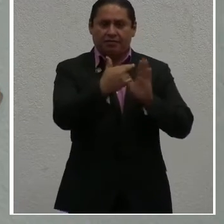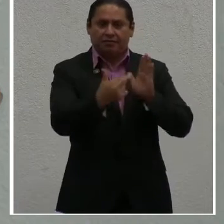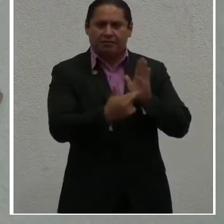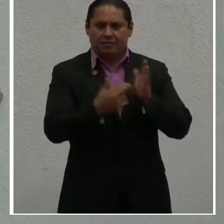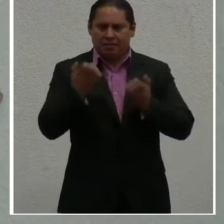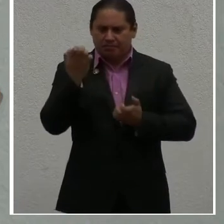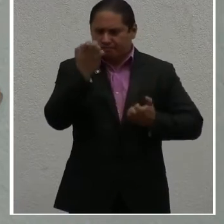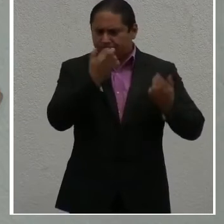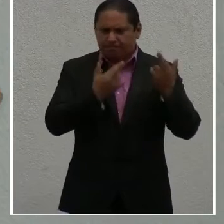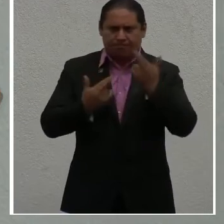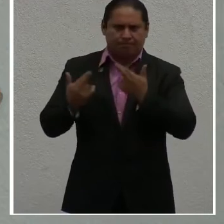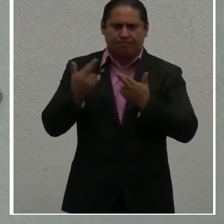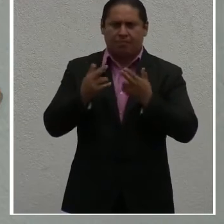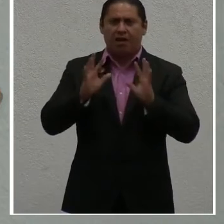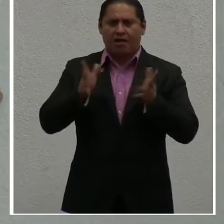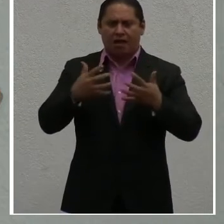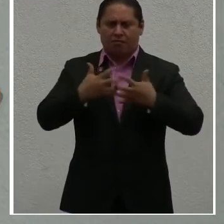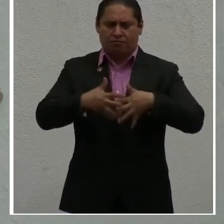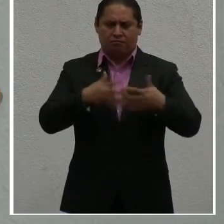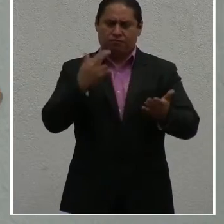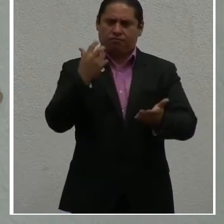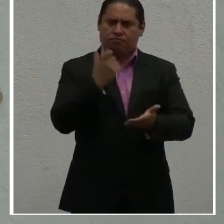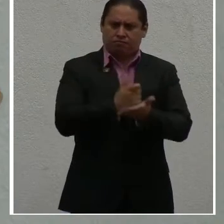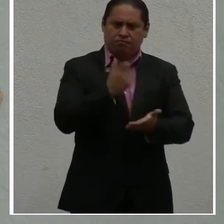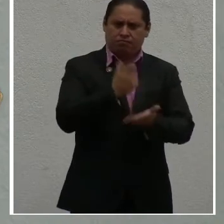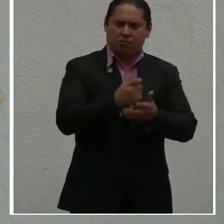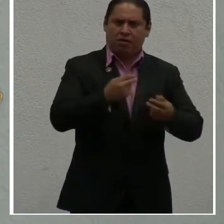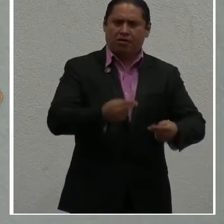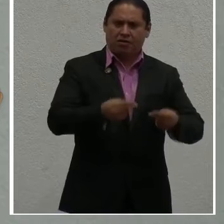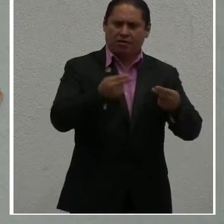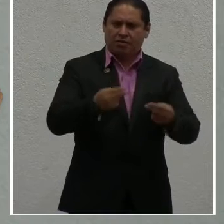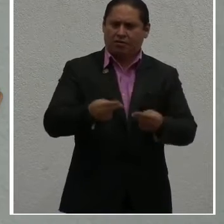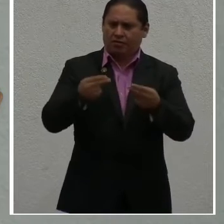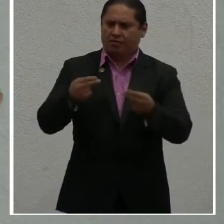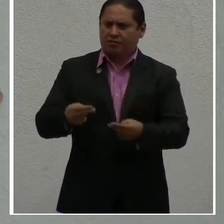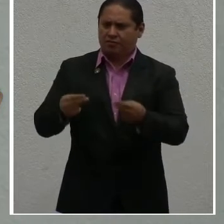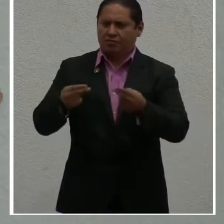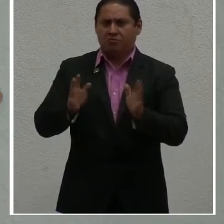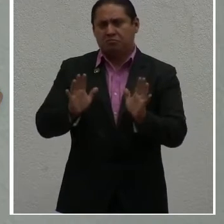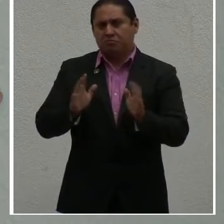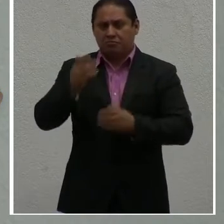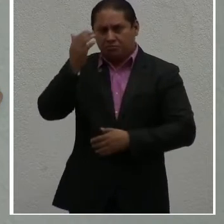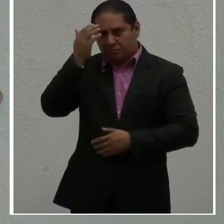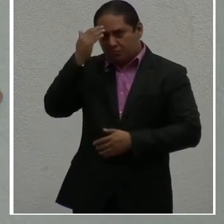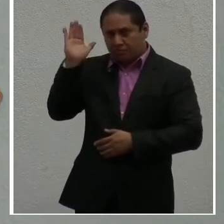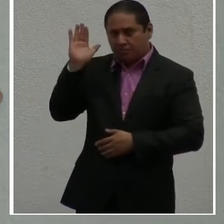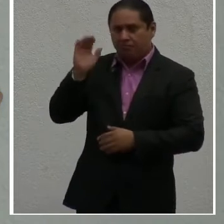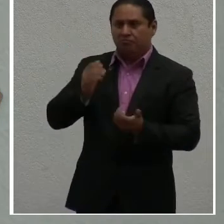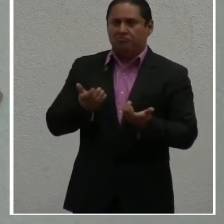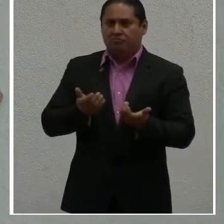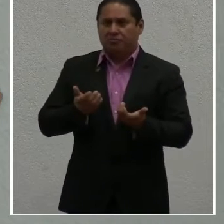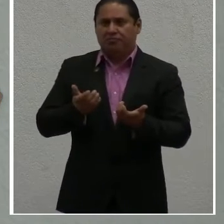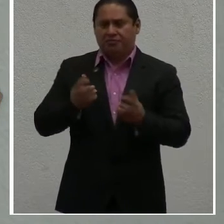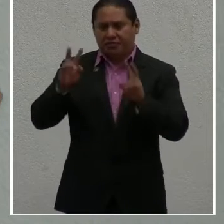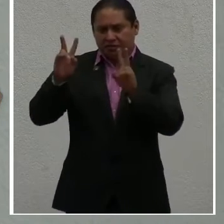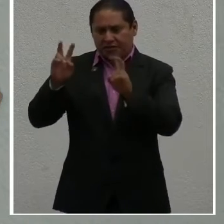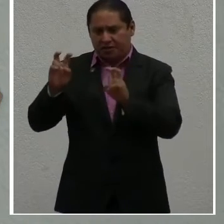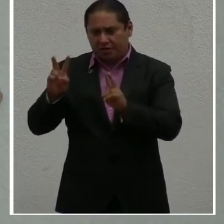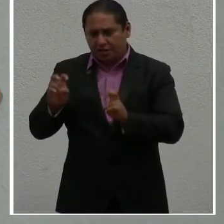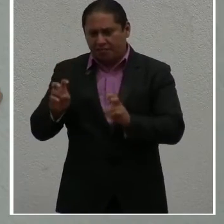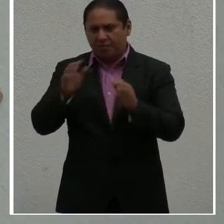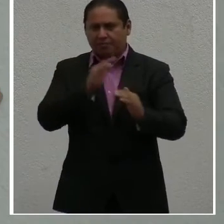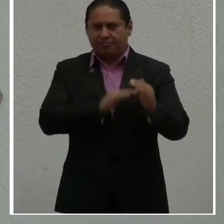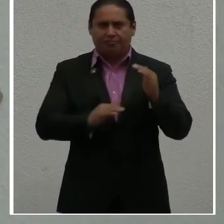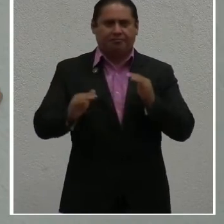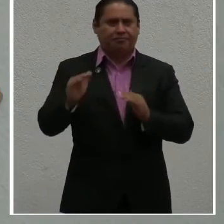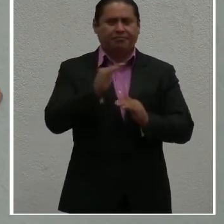Los empresarios ya pagan impuestos por su negocio. El desconocimiento lo que hace que el tema sea tan relevante y